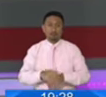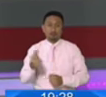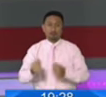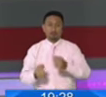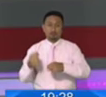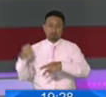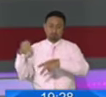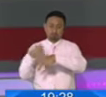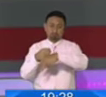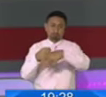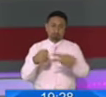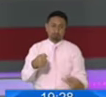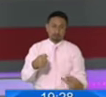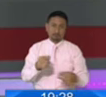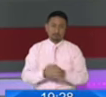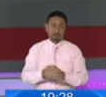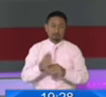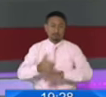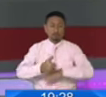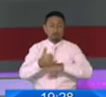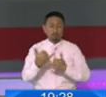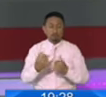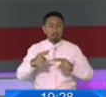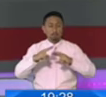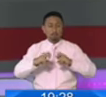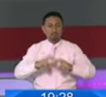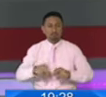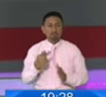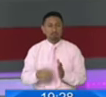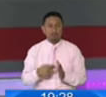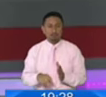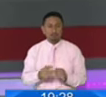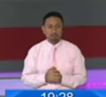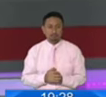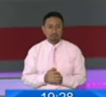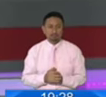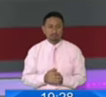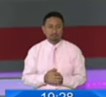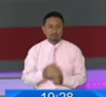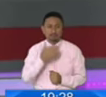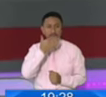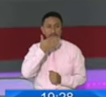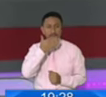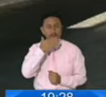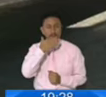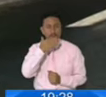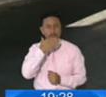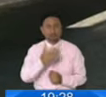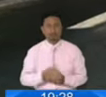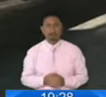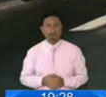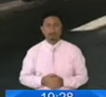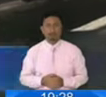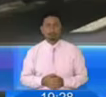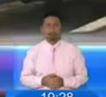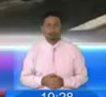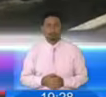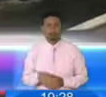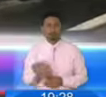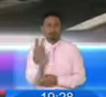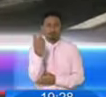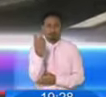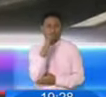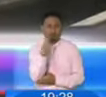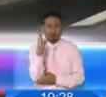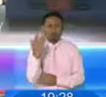de transporte público. Las autoridades están investigando para esclarecer cómo sucedió el hecho. Transcurría la media mañana y